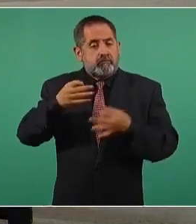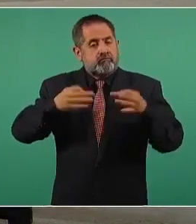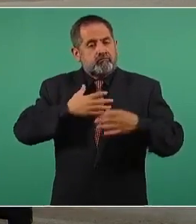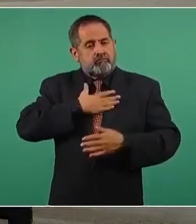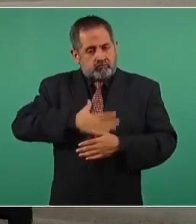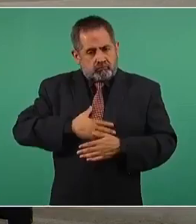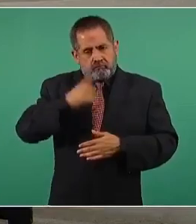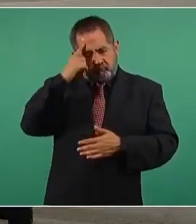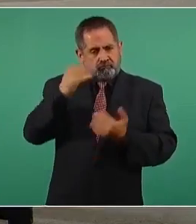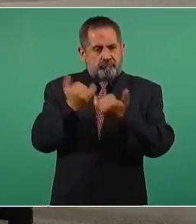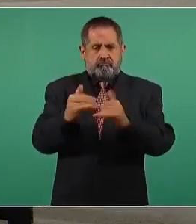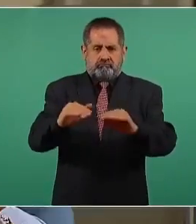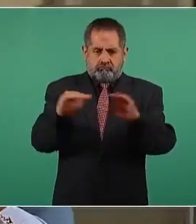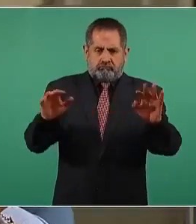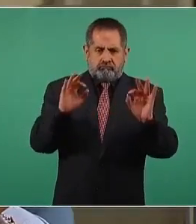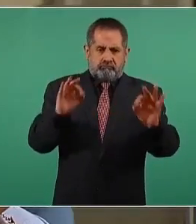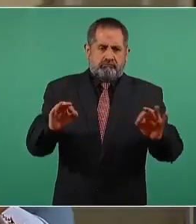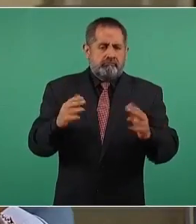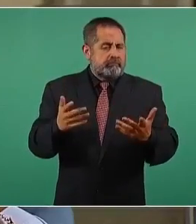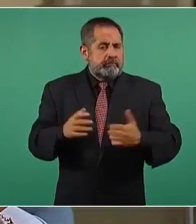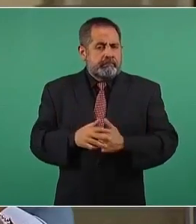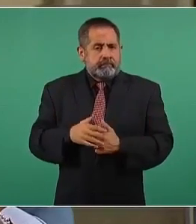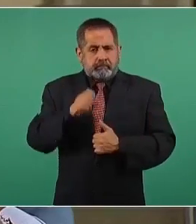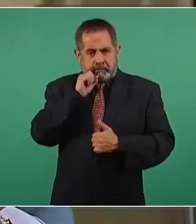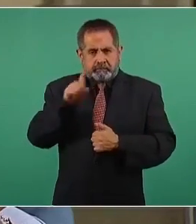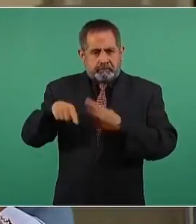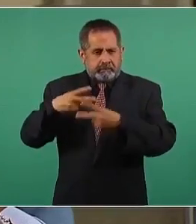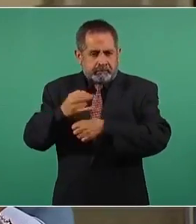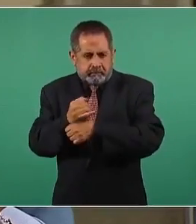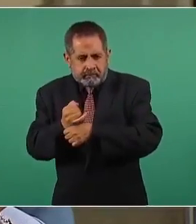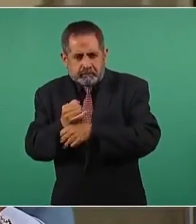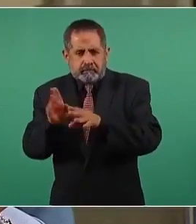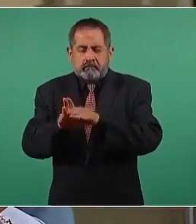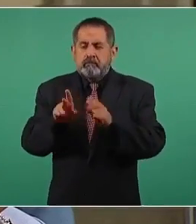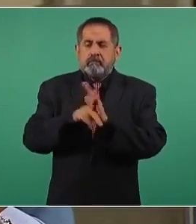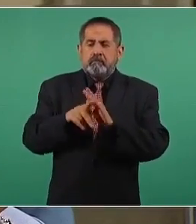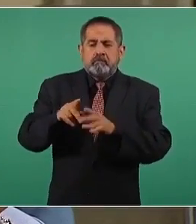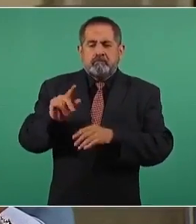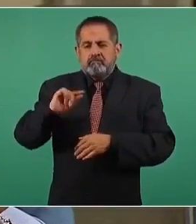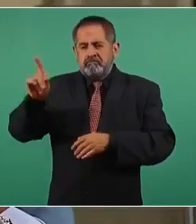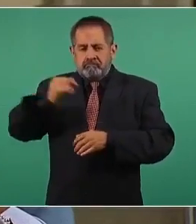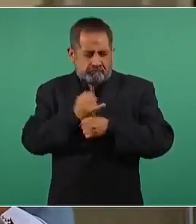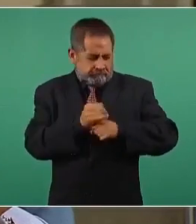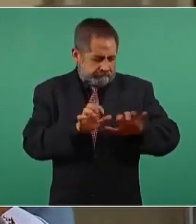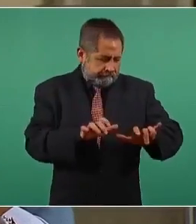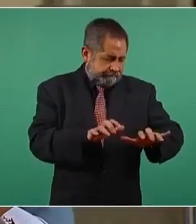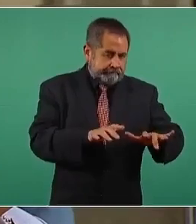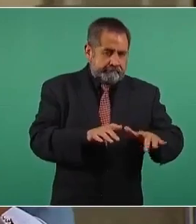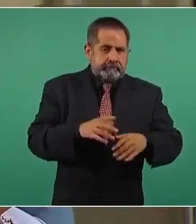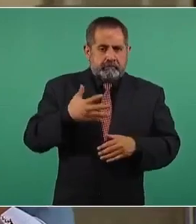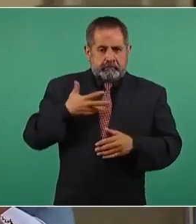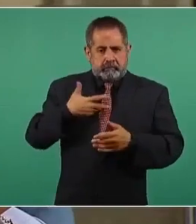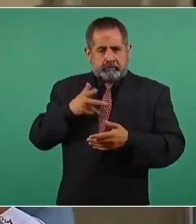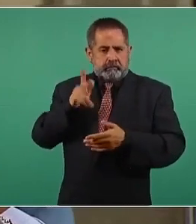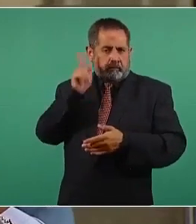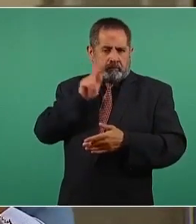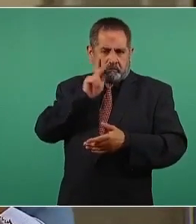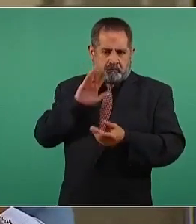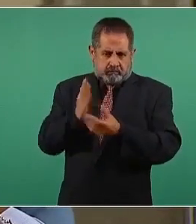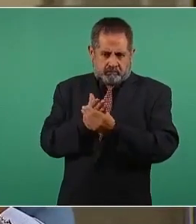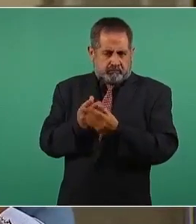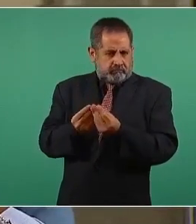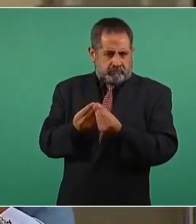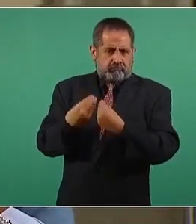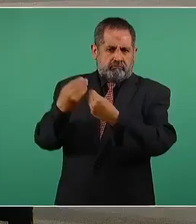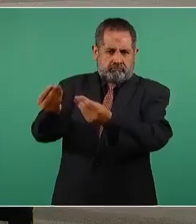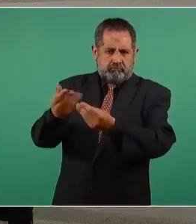sea democráticamente y que pues investiguen y que manden un perito en informática. Yo traigo aquí la prueba para que